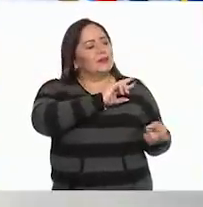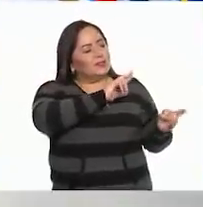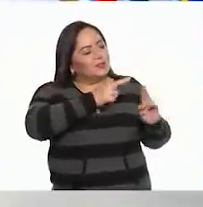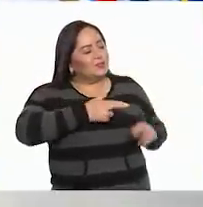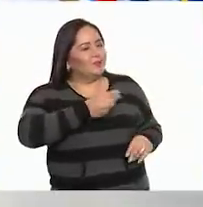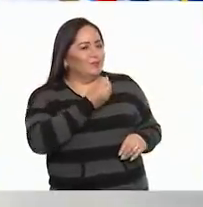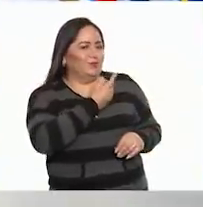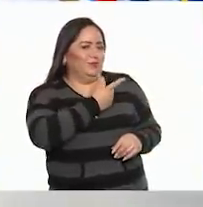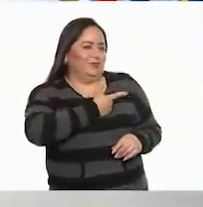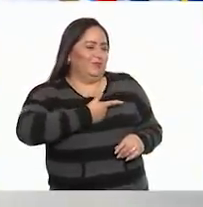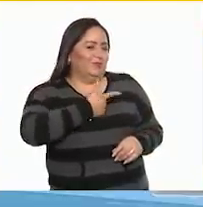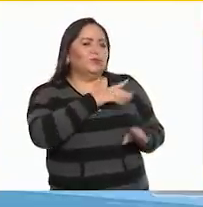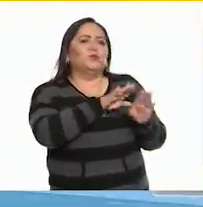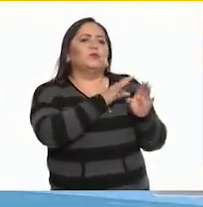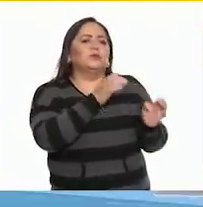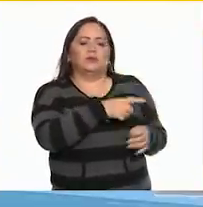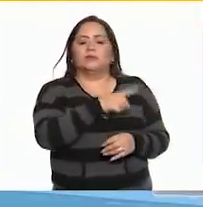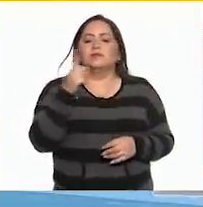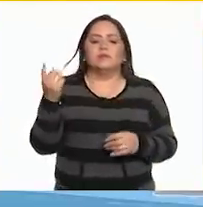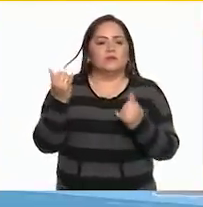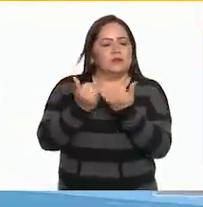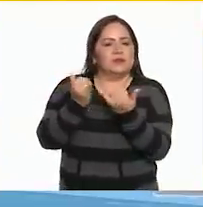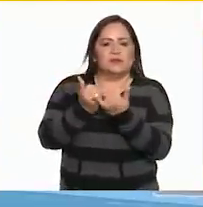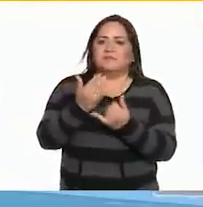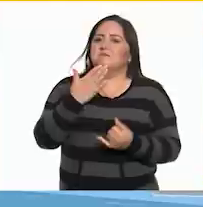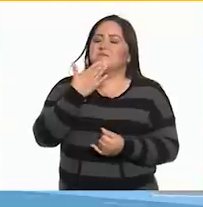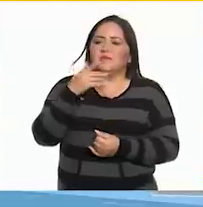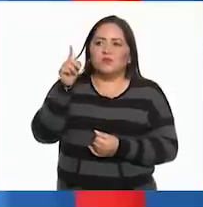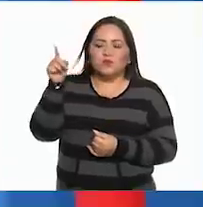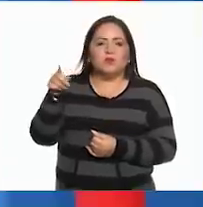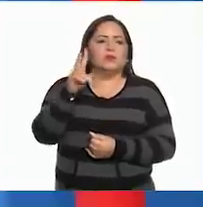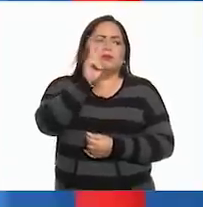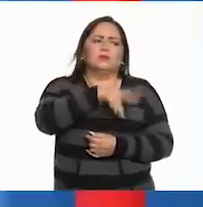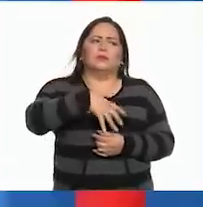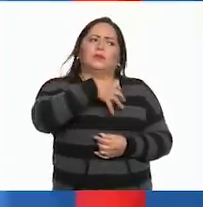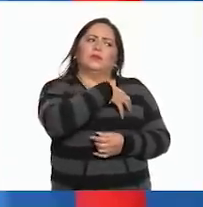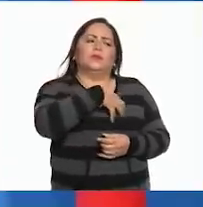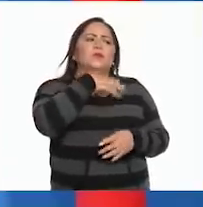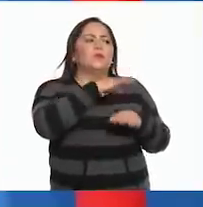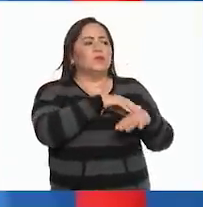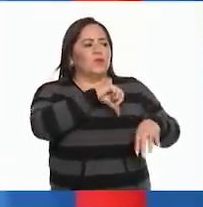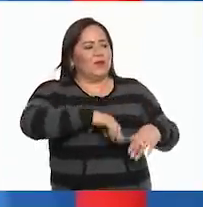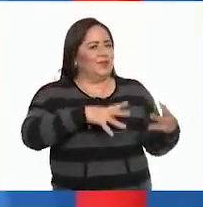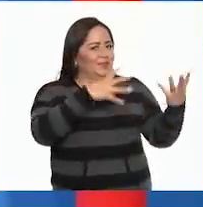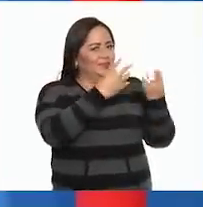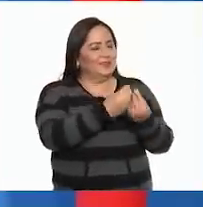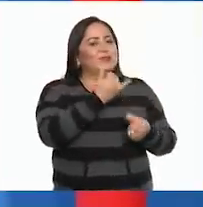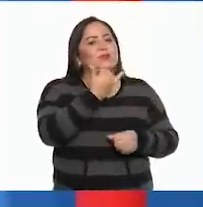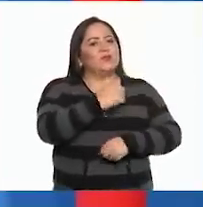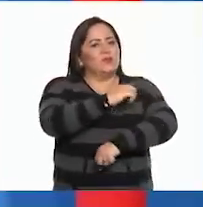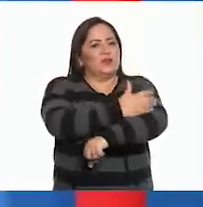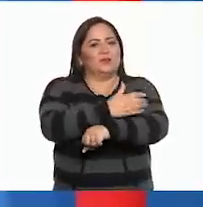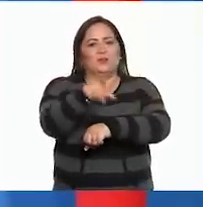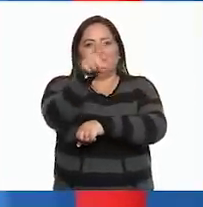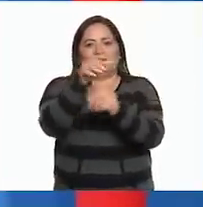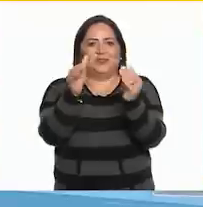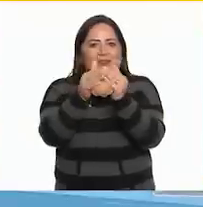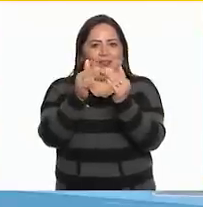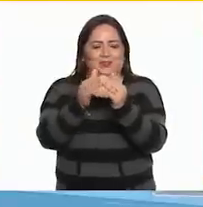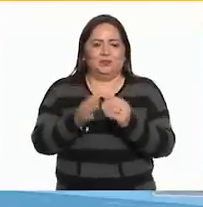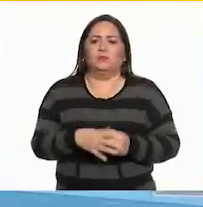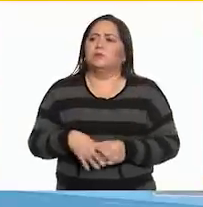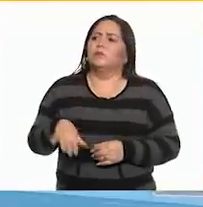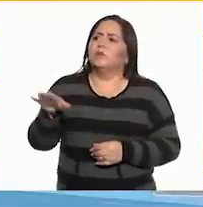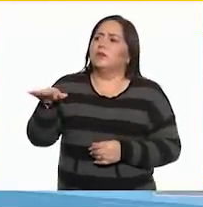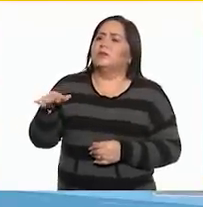mucho gusto. Maestro, ¿cómo estás? Muy bien, Jenny. ¿Y tú? Muy contenta de que estés con nosotros y de que nos acompañen ahí en casita.